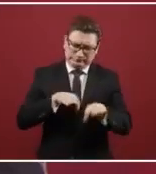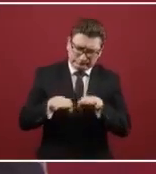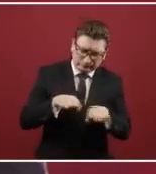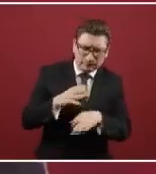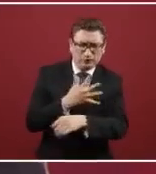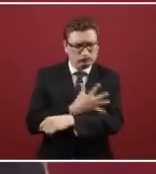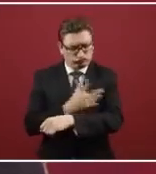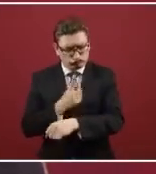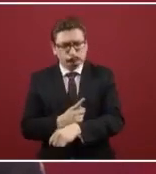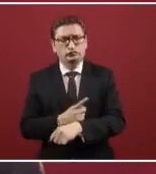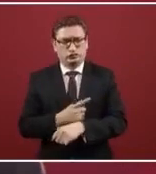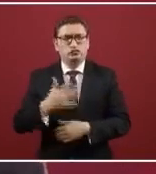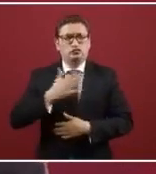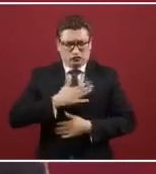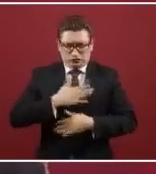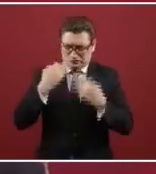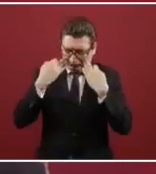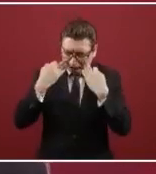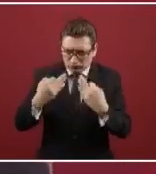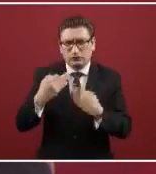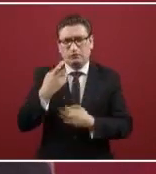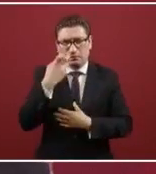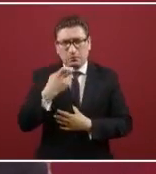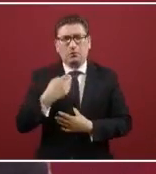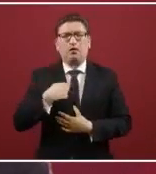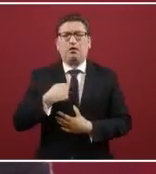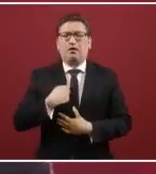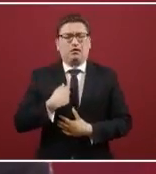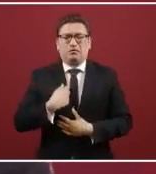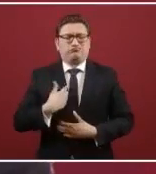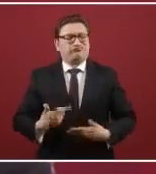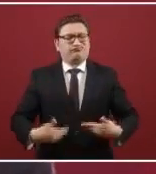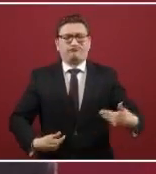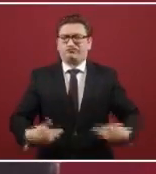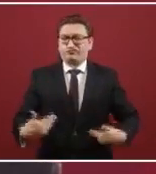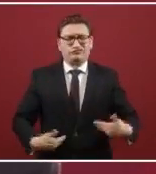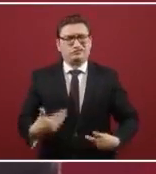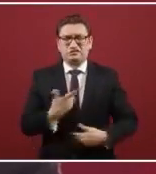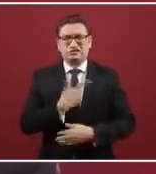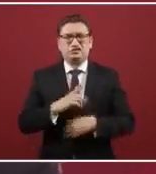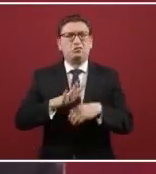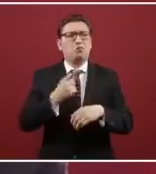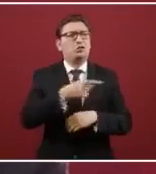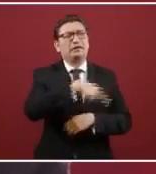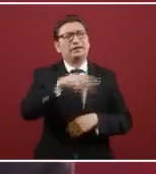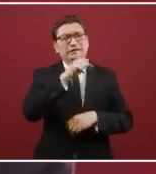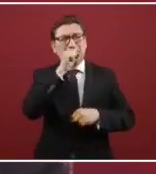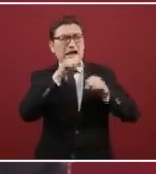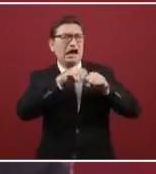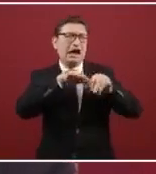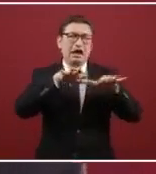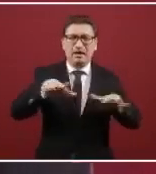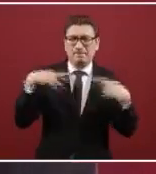honesta. Me consta, por eso me molestaba mucho cuando desataban campañas en contra de